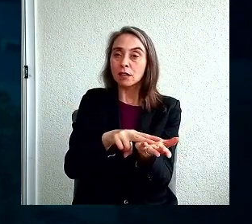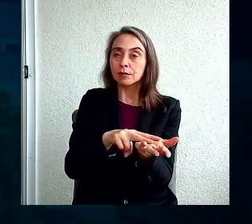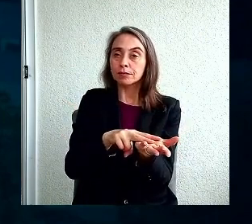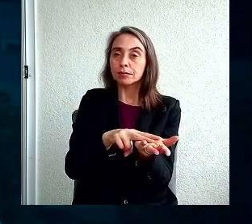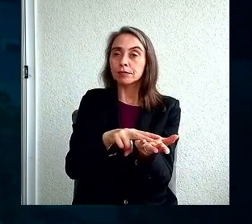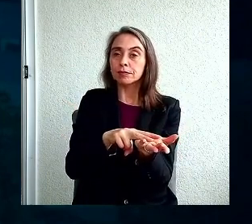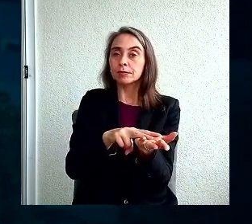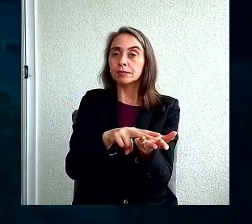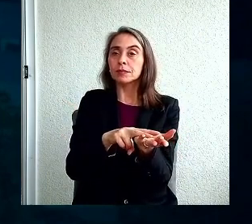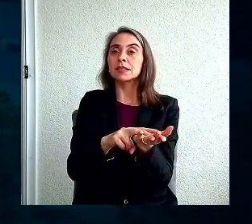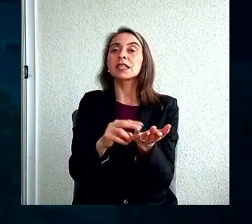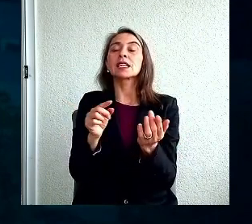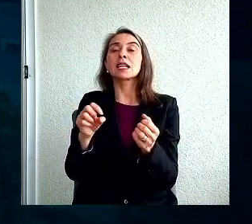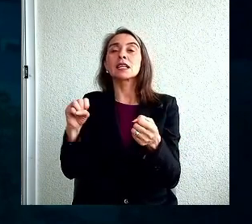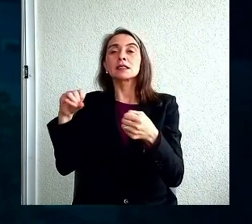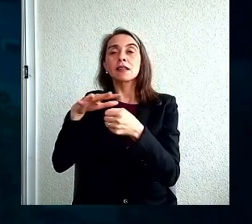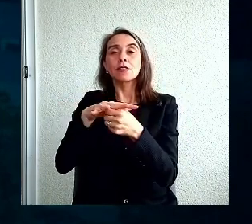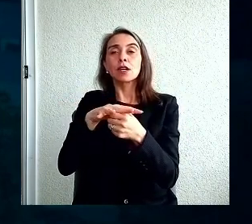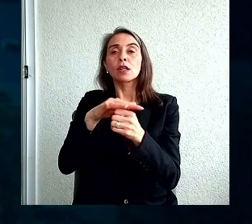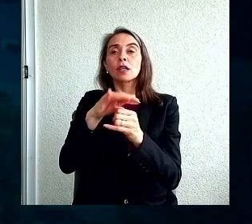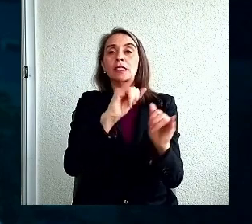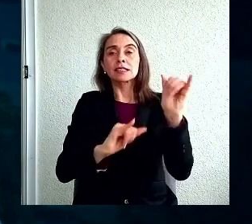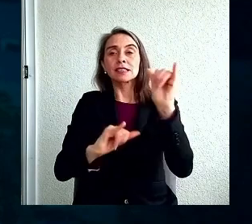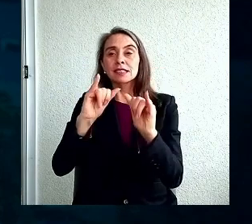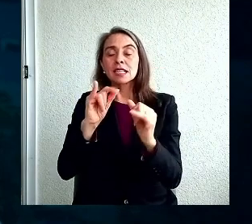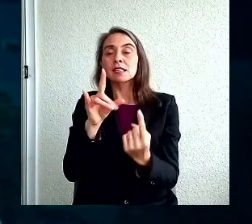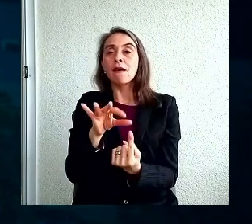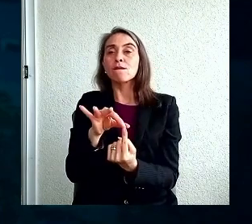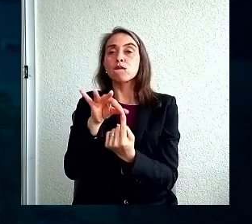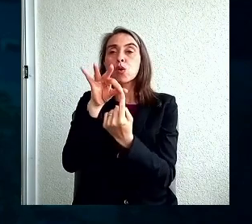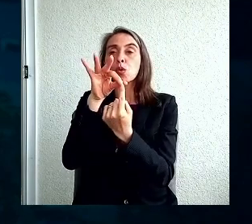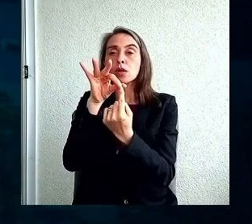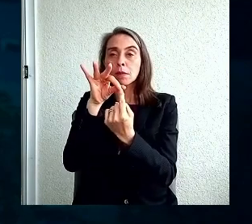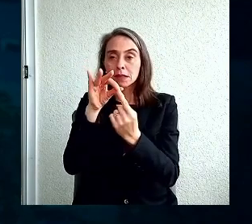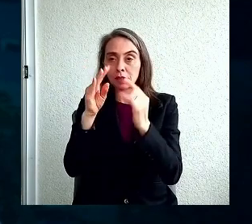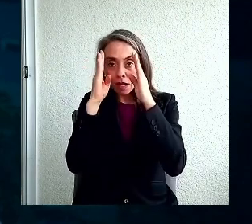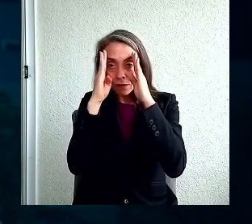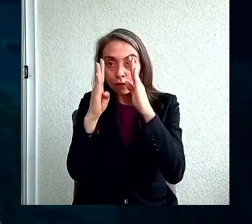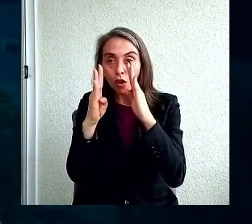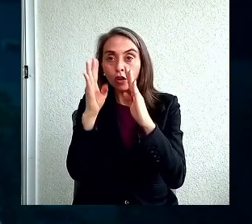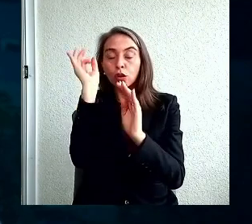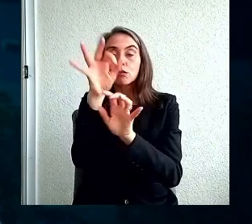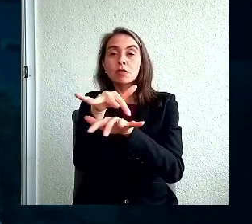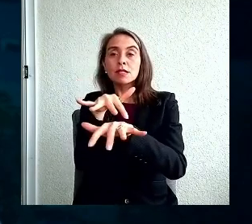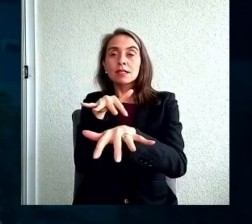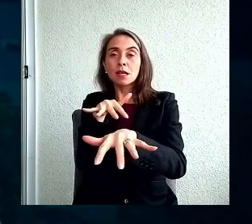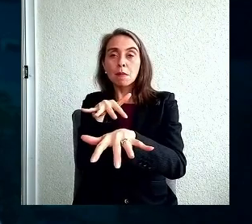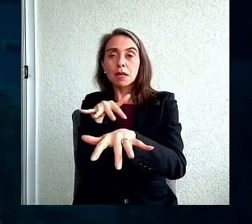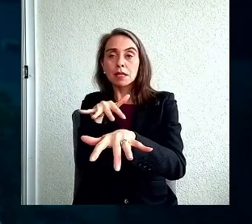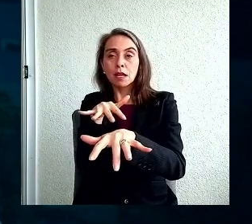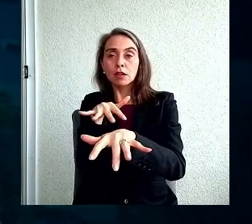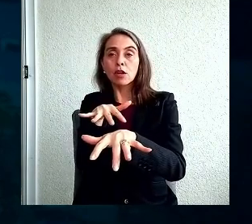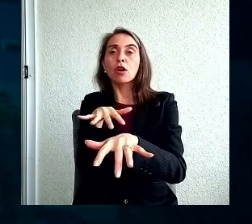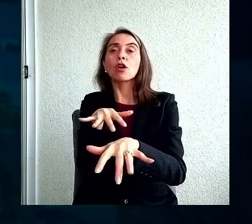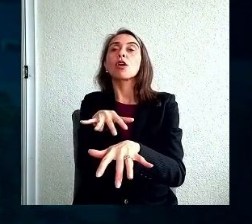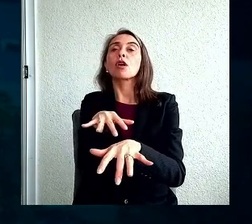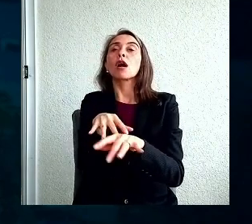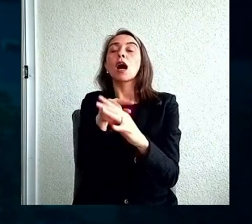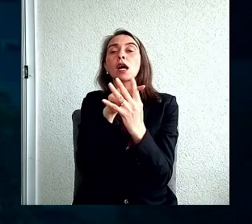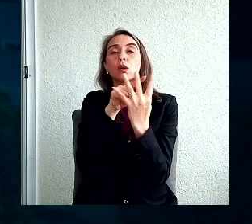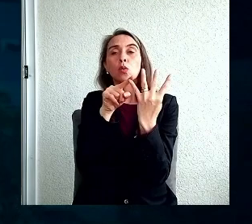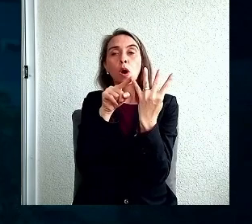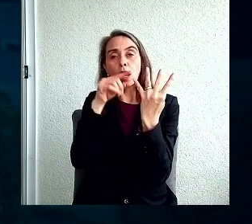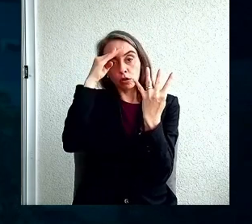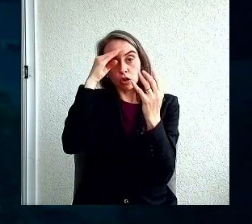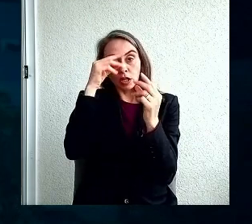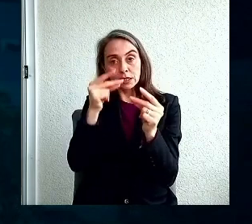algo fundamental. Y ese es el foco de este seminario, ¿no? Contar con la visión de 4 expertos que han dedicado literalmente su vida a estos temas y que